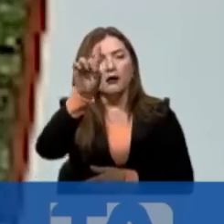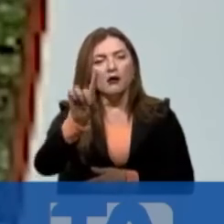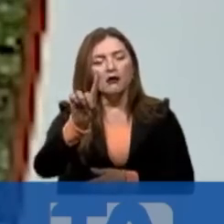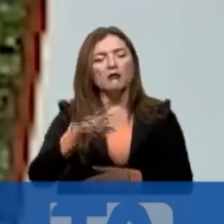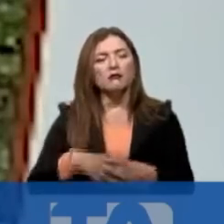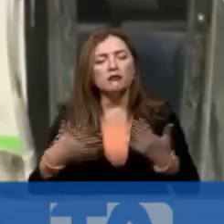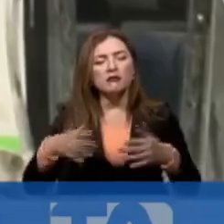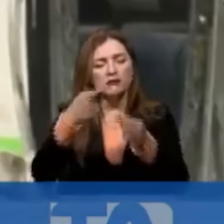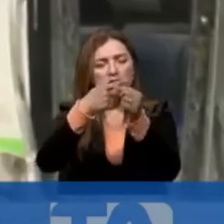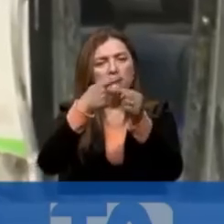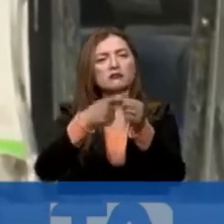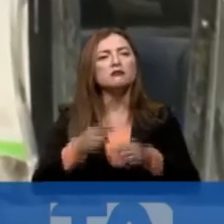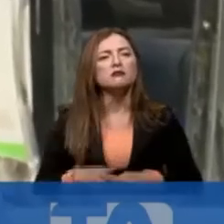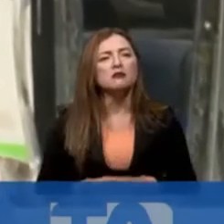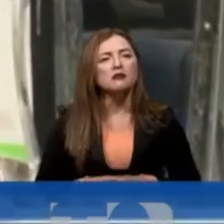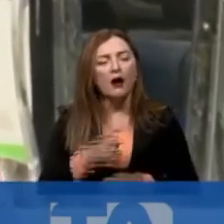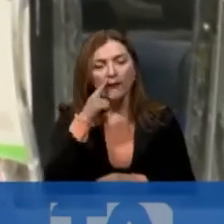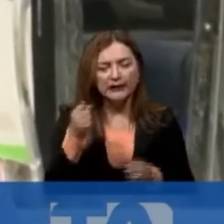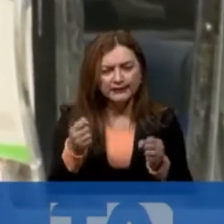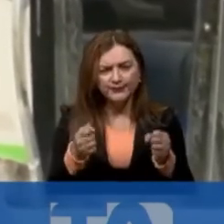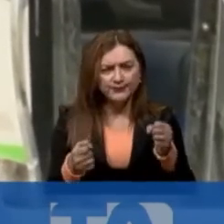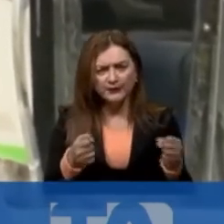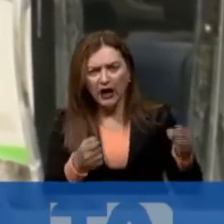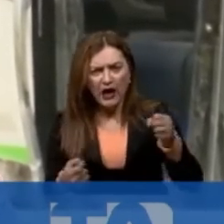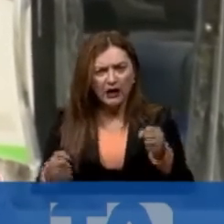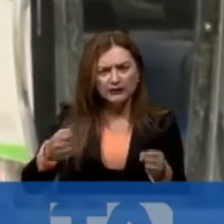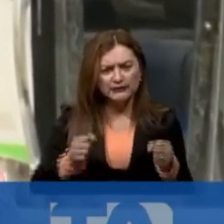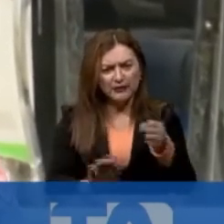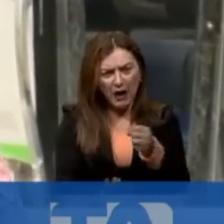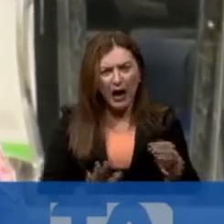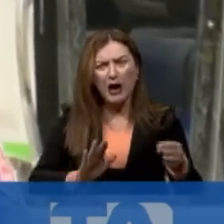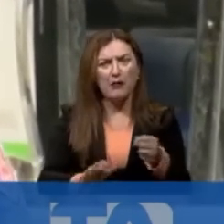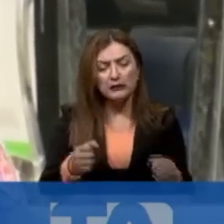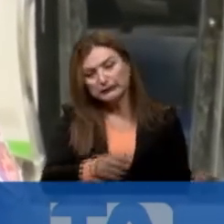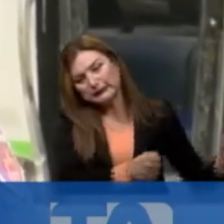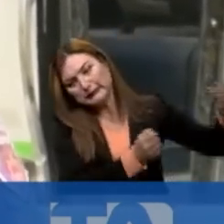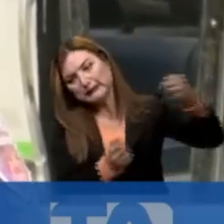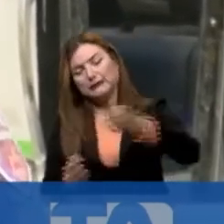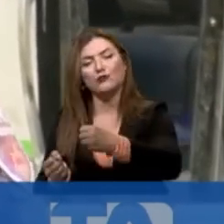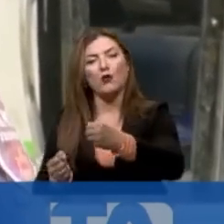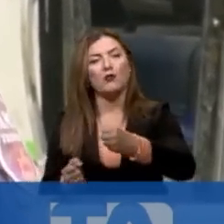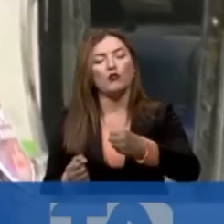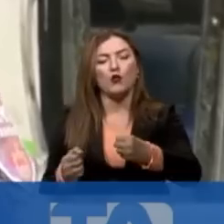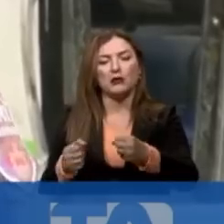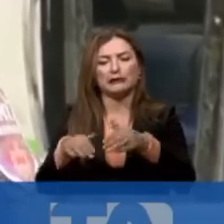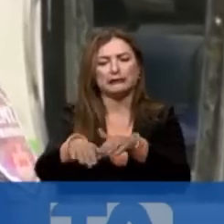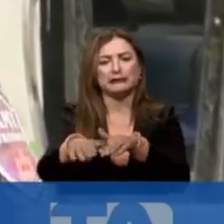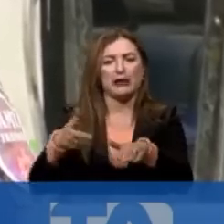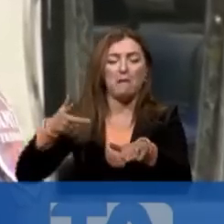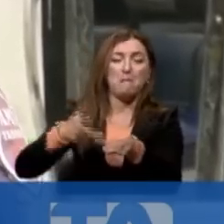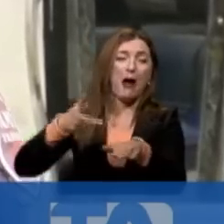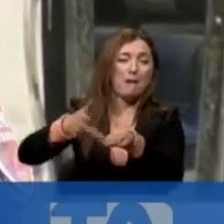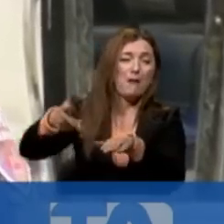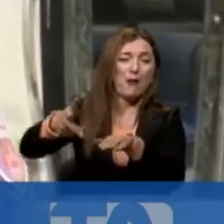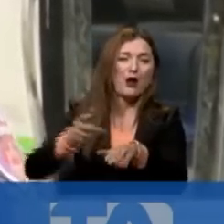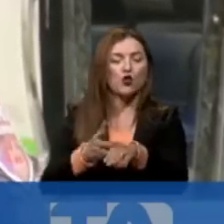Quito. Que menciona el conductor que es aparentemente no recogieron los frenos y tuvo que hacer una maniobra para no irse más abajo y